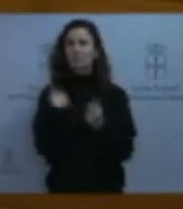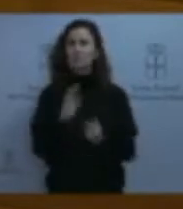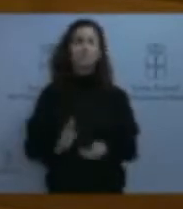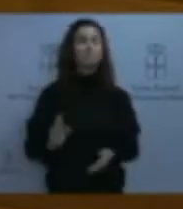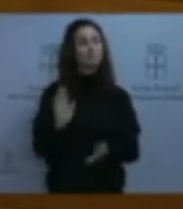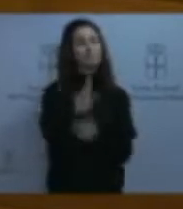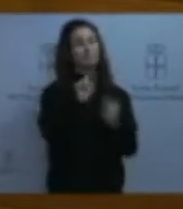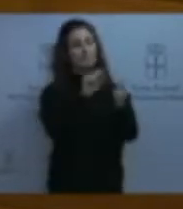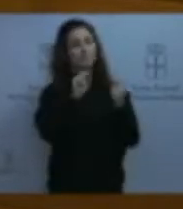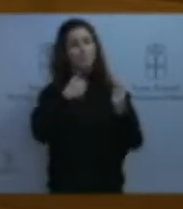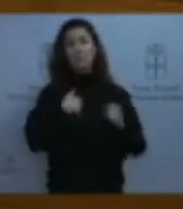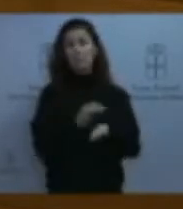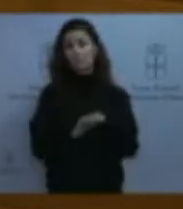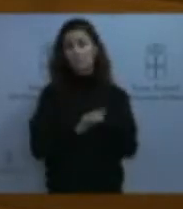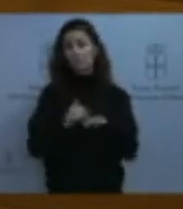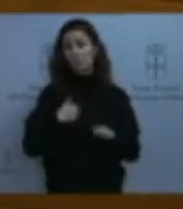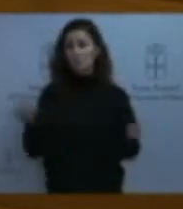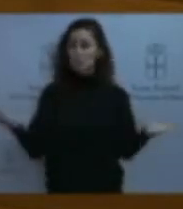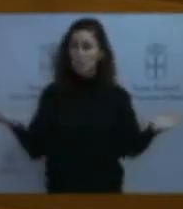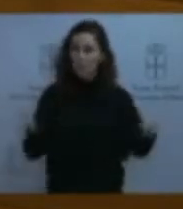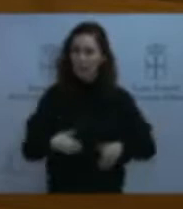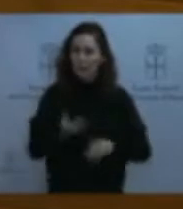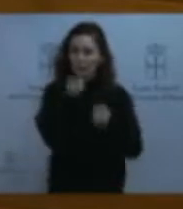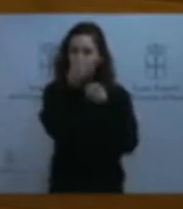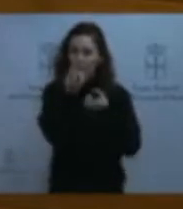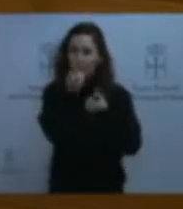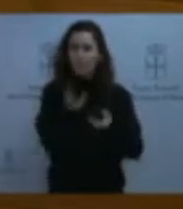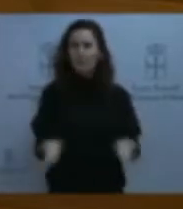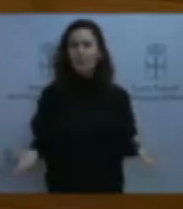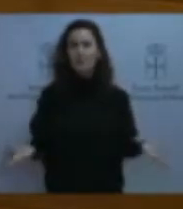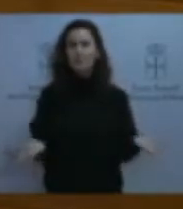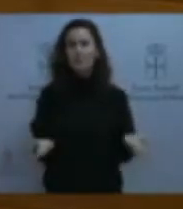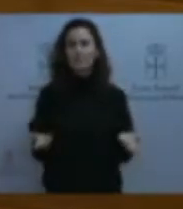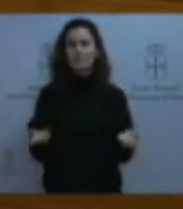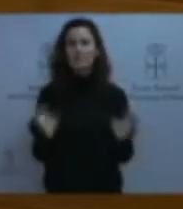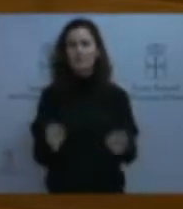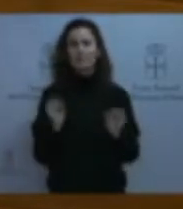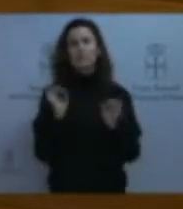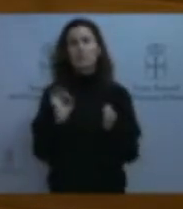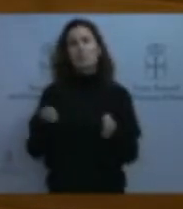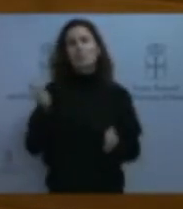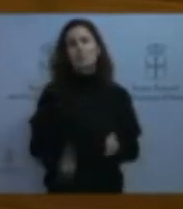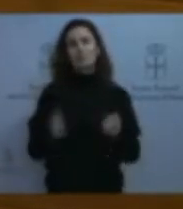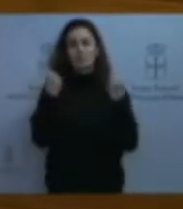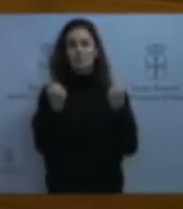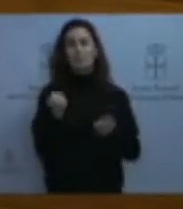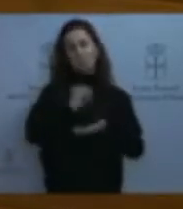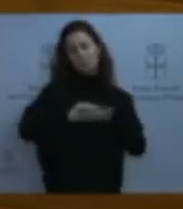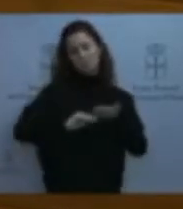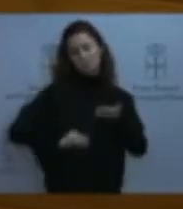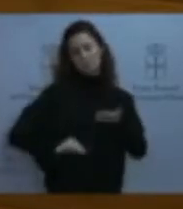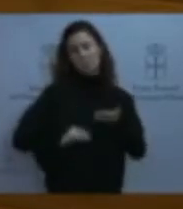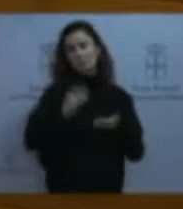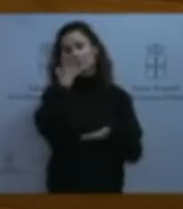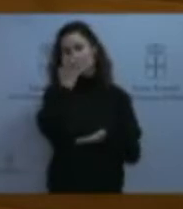mesa. Yo no dispongo de ellos, porque son informes que no se hacen a la carta, que se hacen por profesionales, que son rigurosos y, por lo tanto, hasta